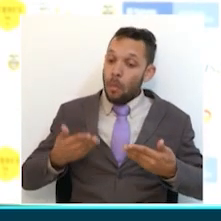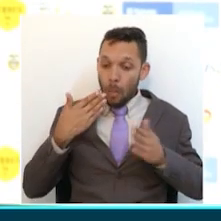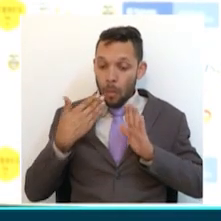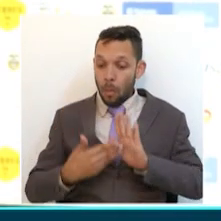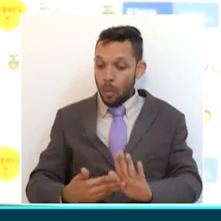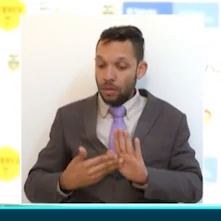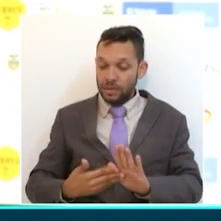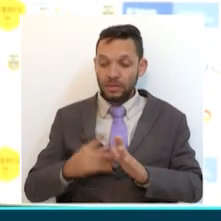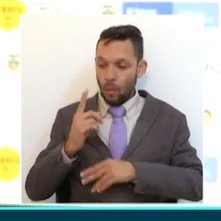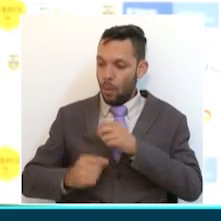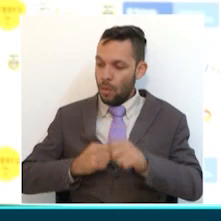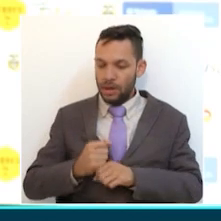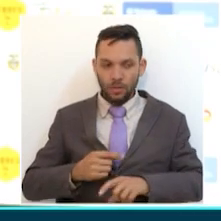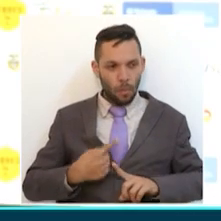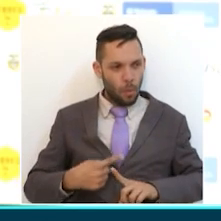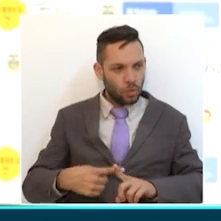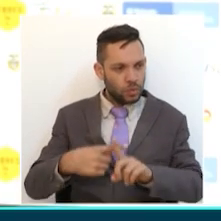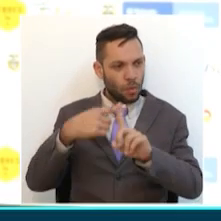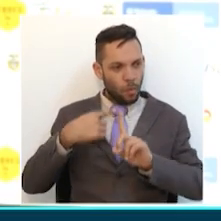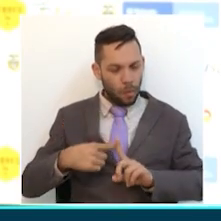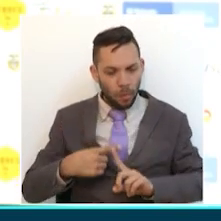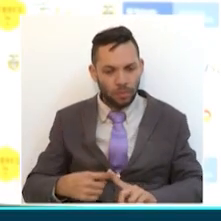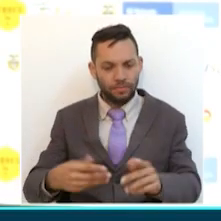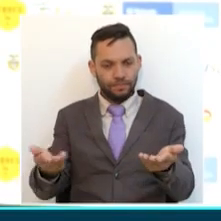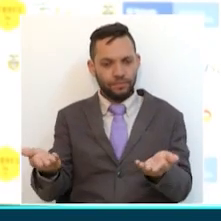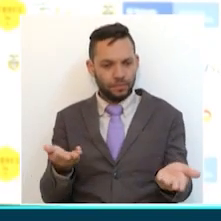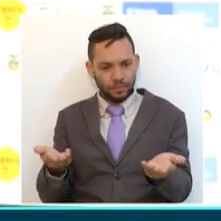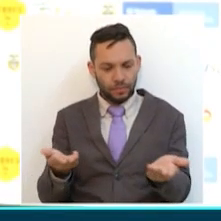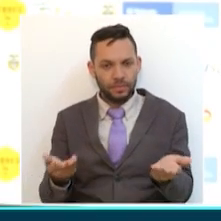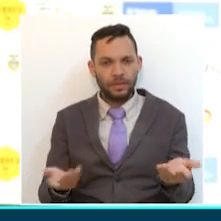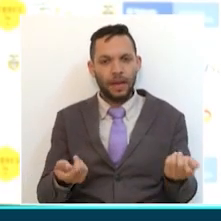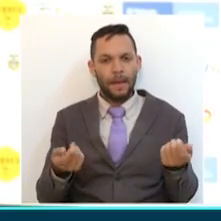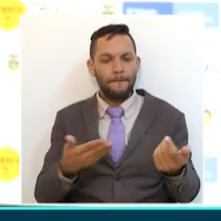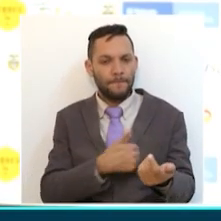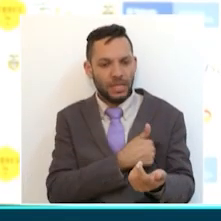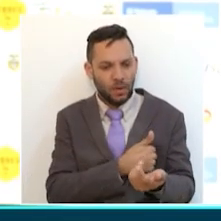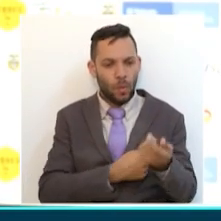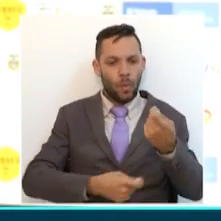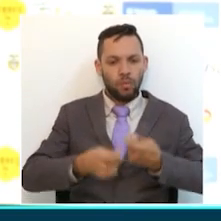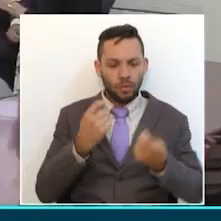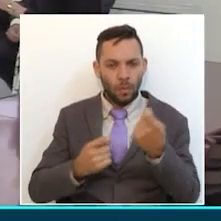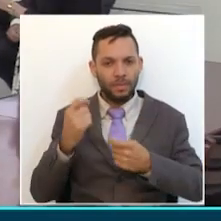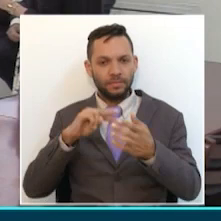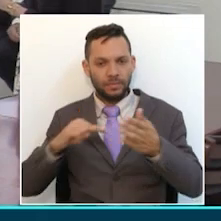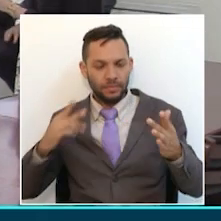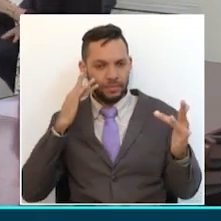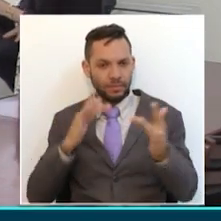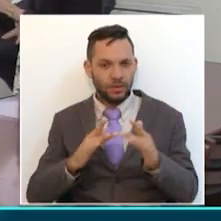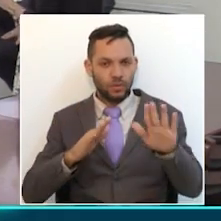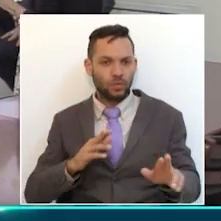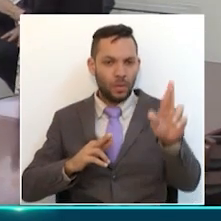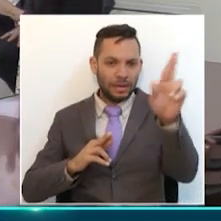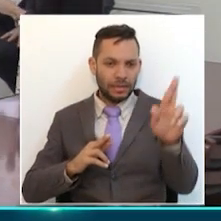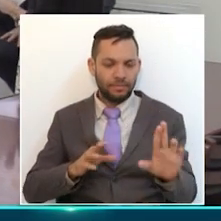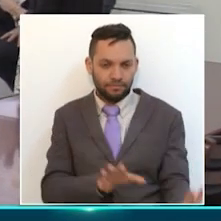teníamos que cerrar este año nuestro ciclo en las regiones con el Ministerio de Comercio y el Ministerio de Tecnologías en una región como Risaralda. De acuerdo con los